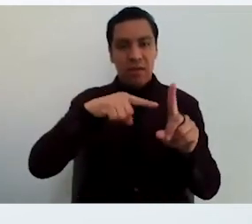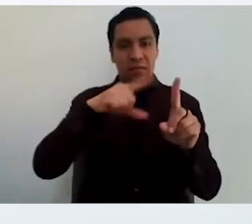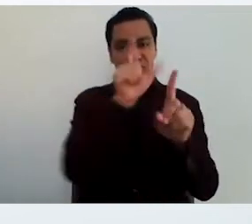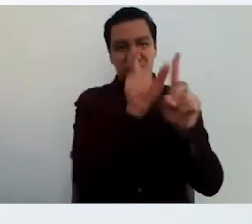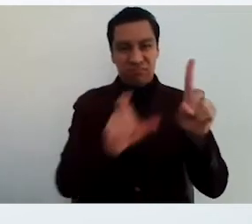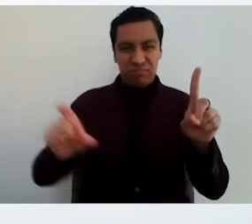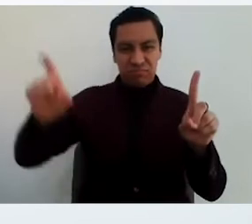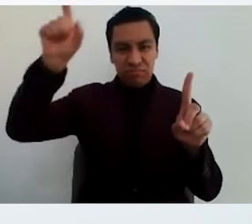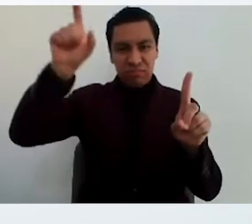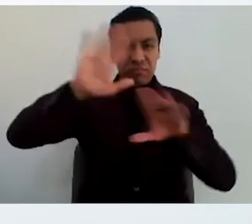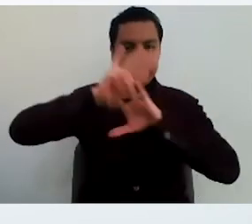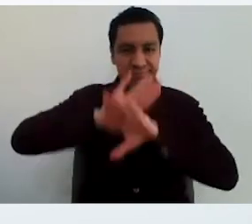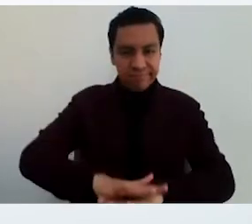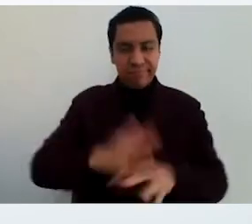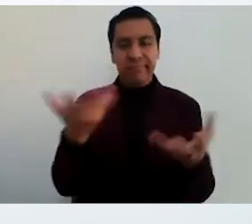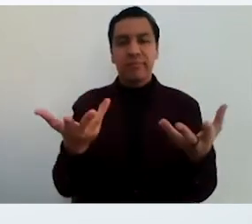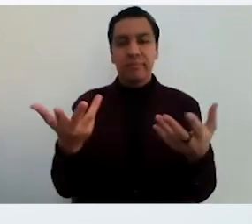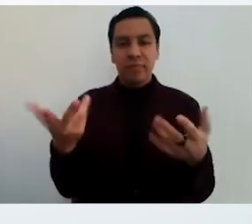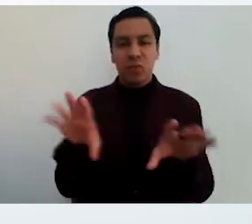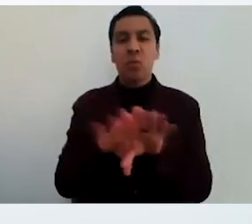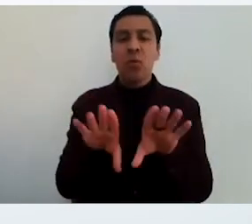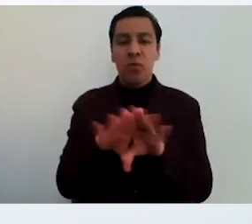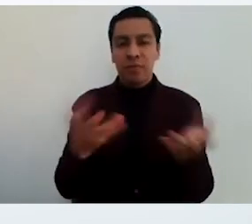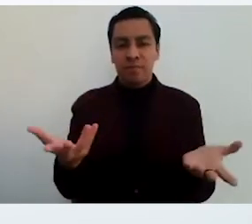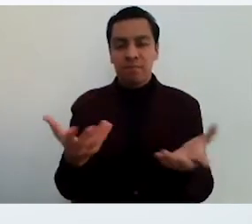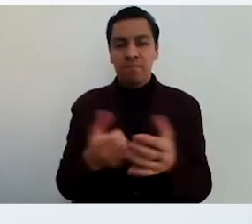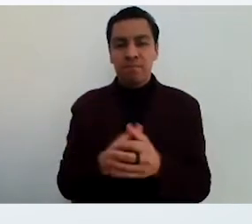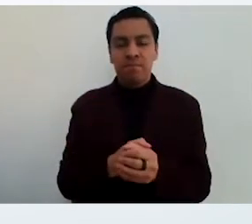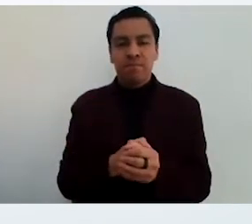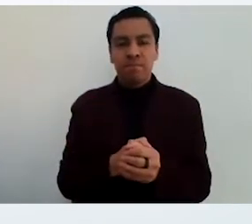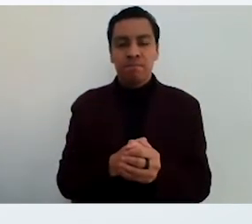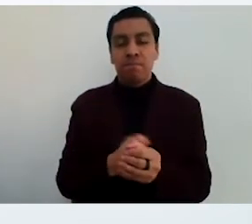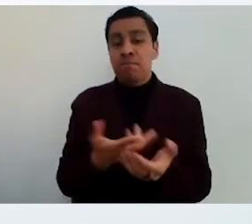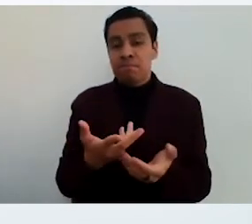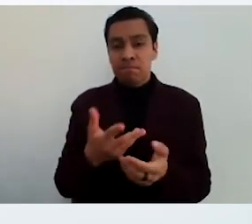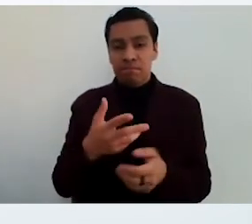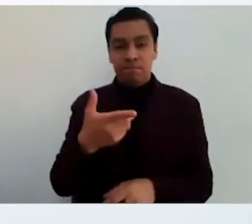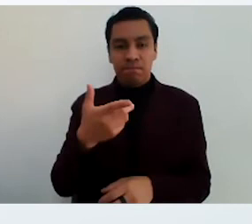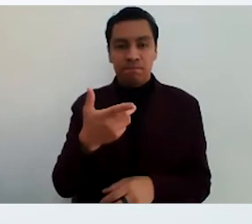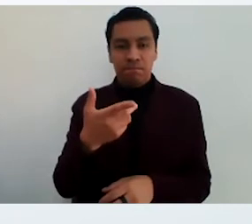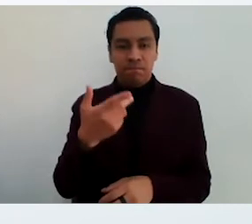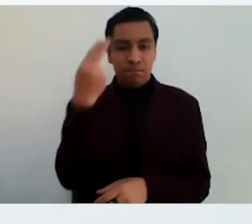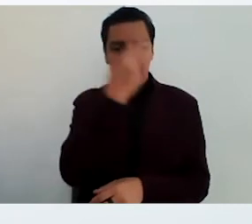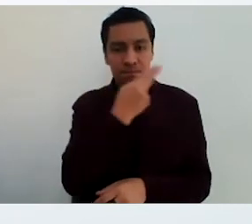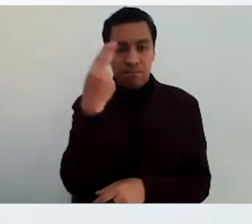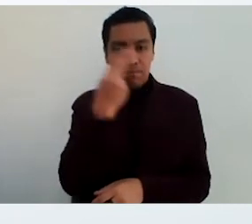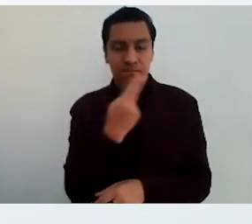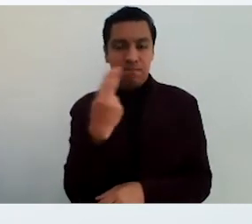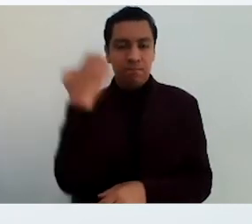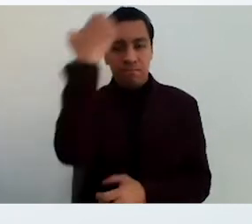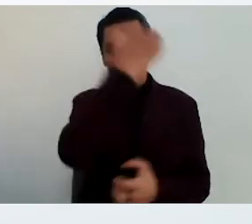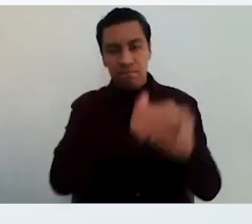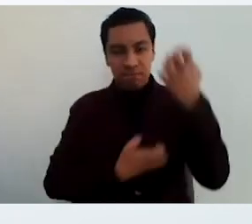Por ejemplo, el caso de las pruebas, había otro comentario de que entonces si se deben hacer pruebas masivas o